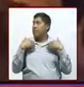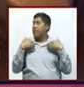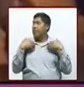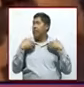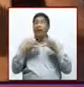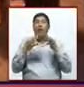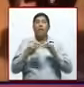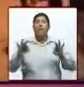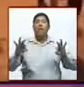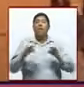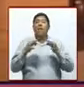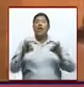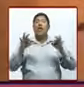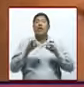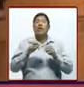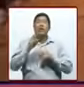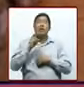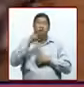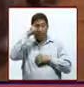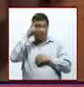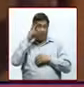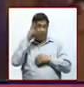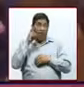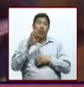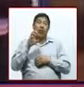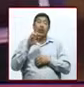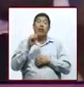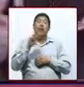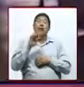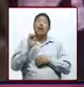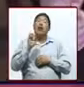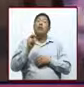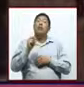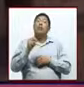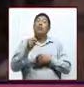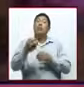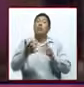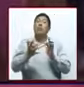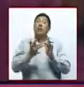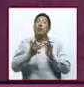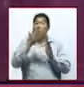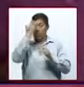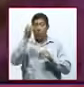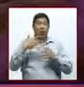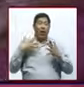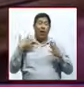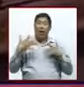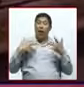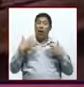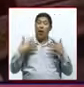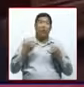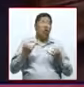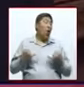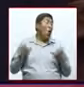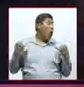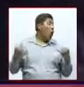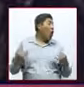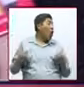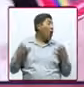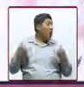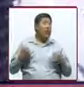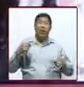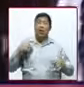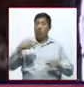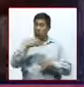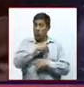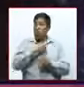linda festividad de la Virgen del Carmen. A ver, yo me voy a acercar por ahí, Gerardo, porque hay alegría, hay juventud.